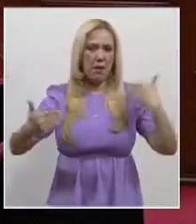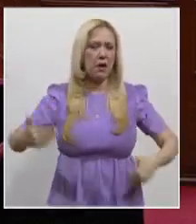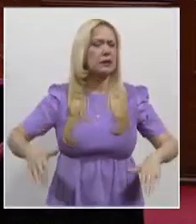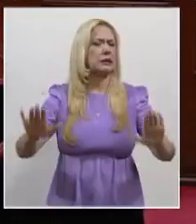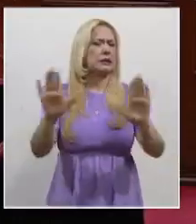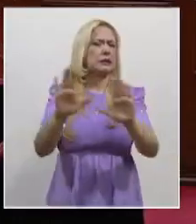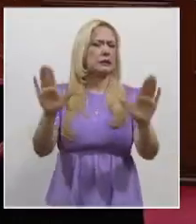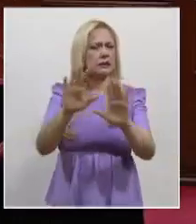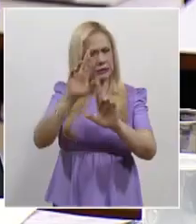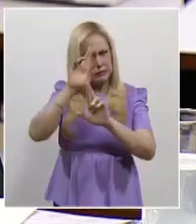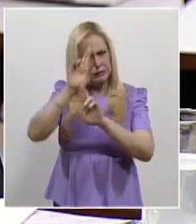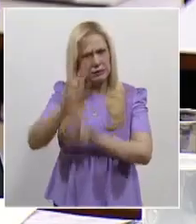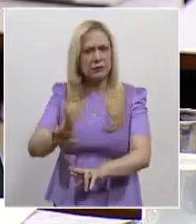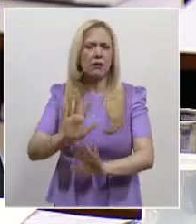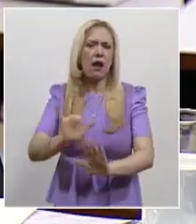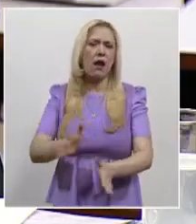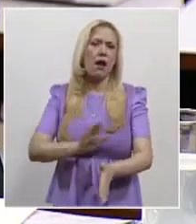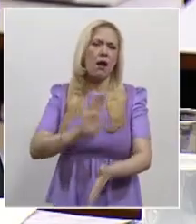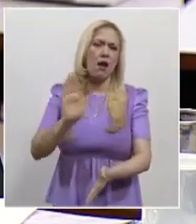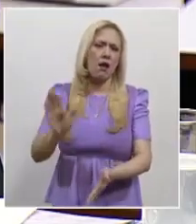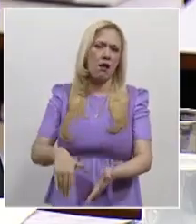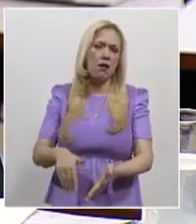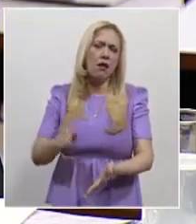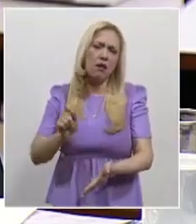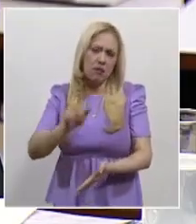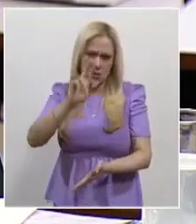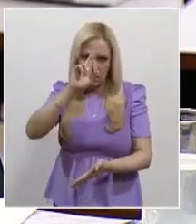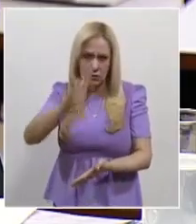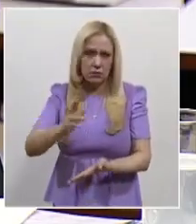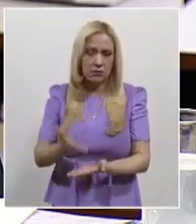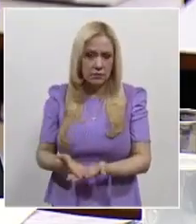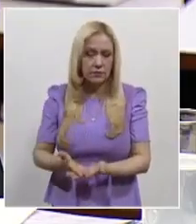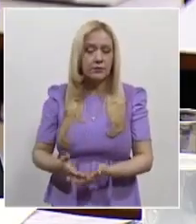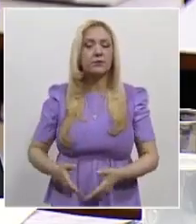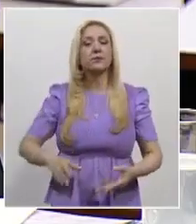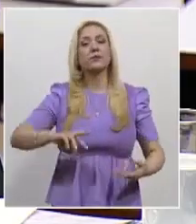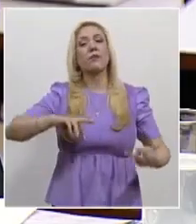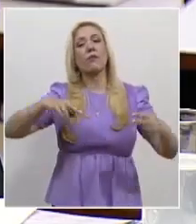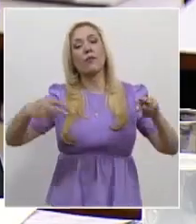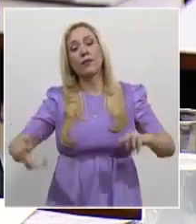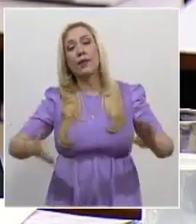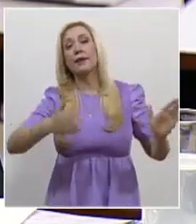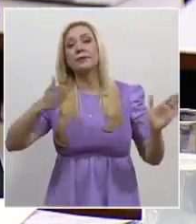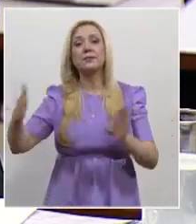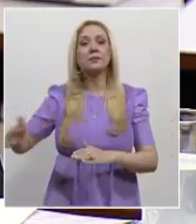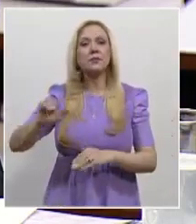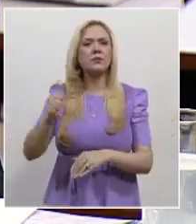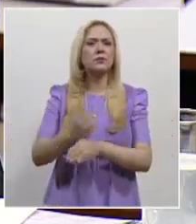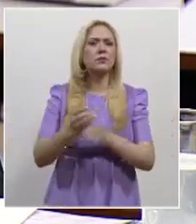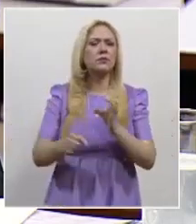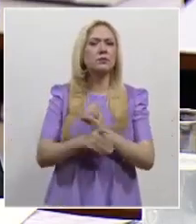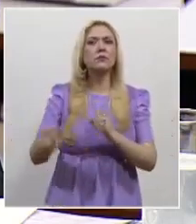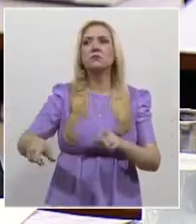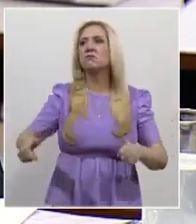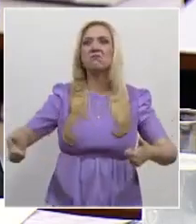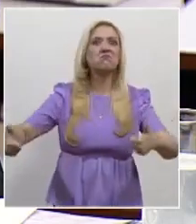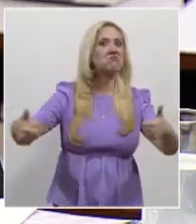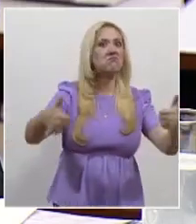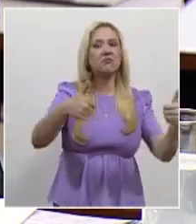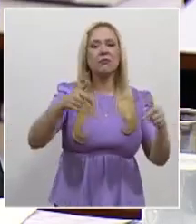evitar revictimización. En otro asunto, el Pleno no alcanzó la votación calificada para declarar la invalidez